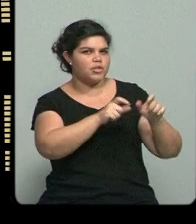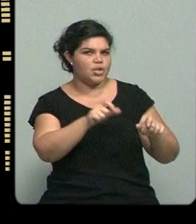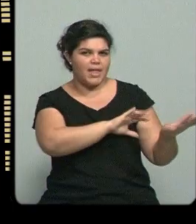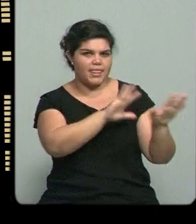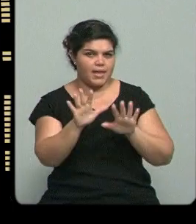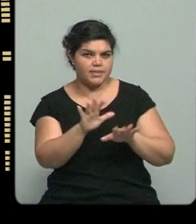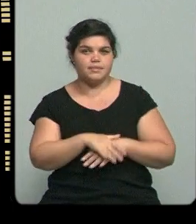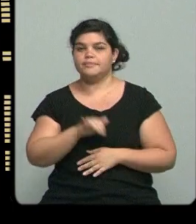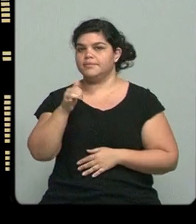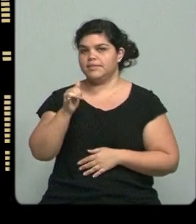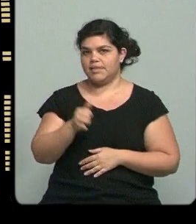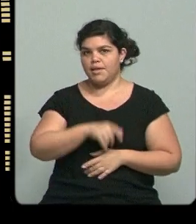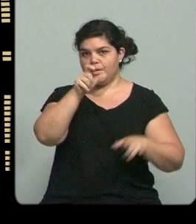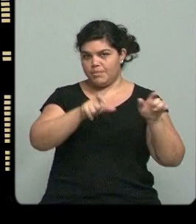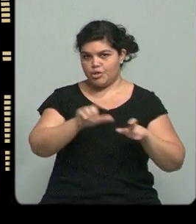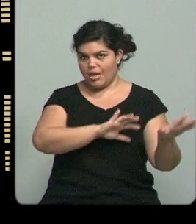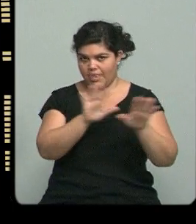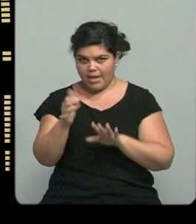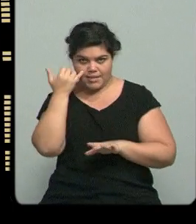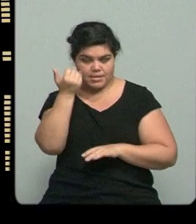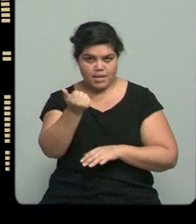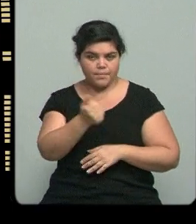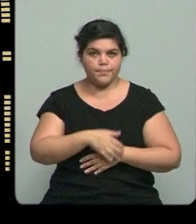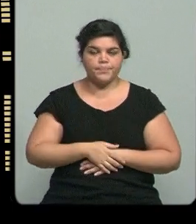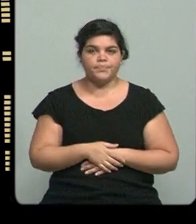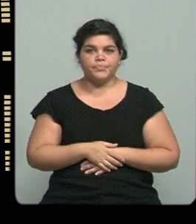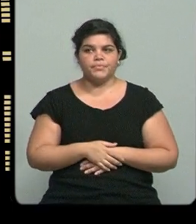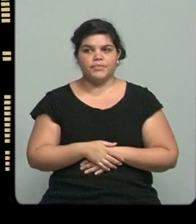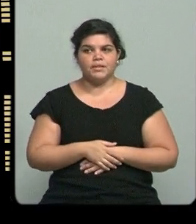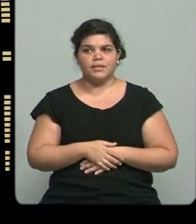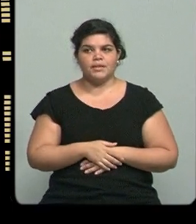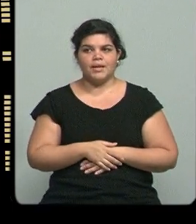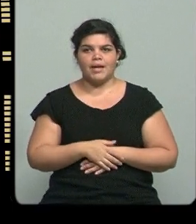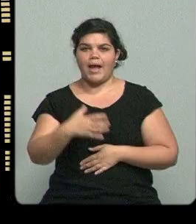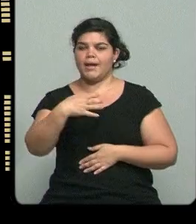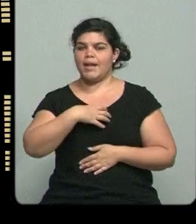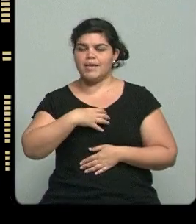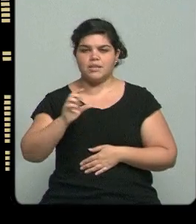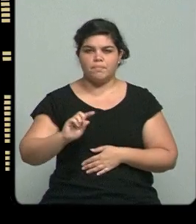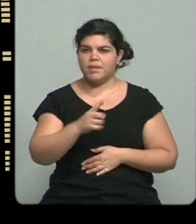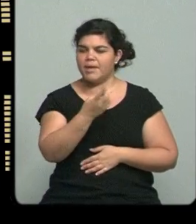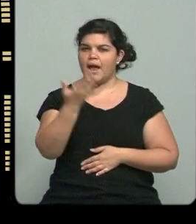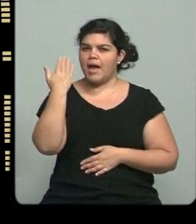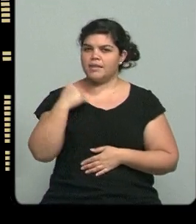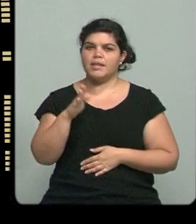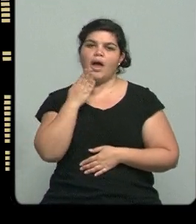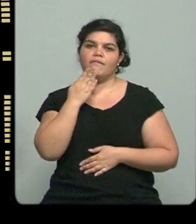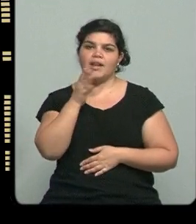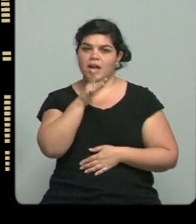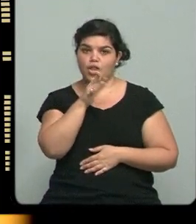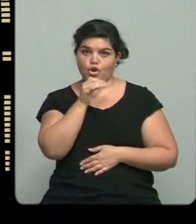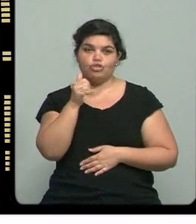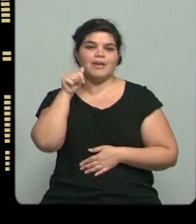trabajando actualmente con 10 personas. La clase inaugural la tuvimos el 14 de